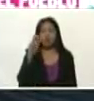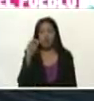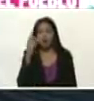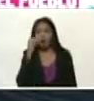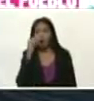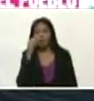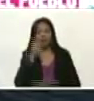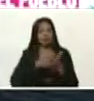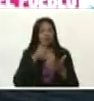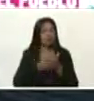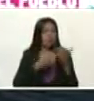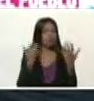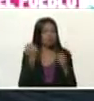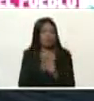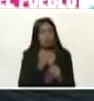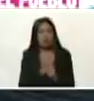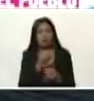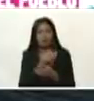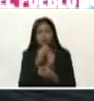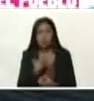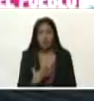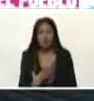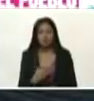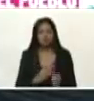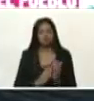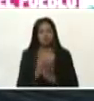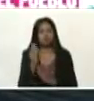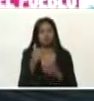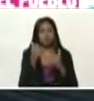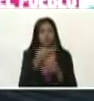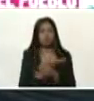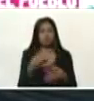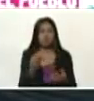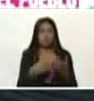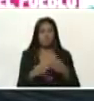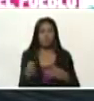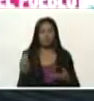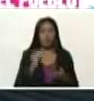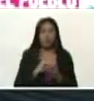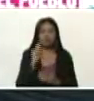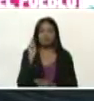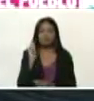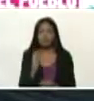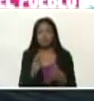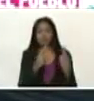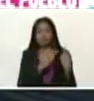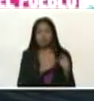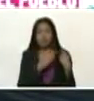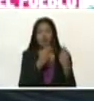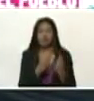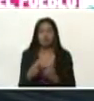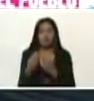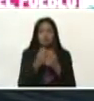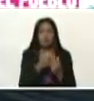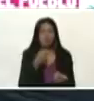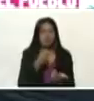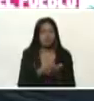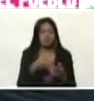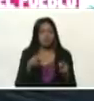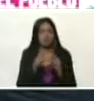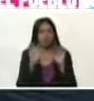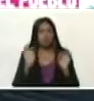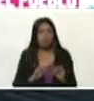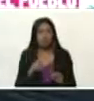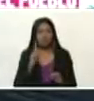luchador, trabajador, disciplinado, va a nuevas tareas en lo económico, en lo financiero,